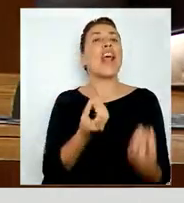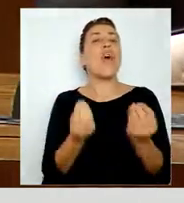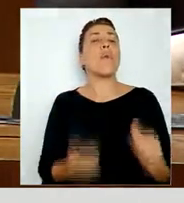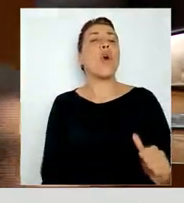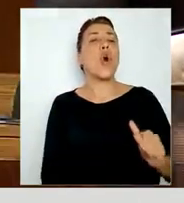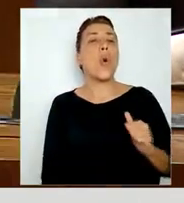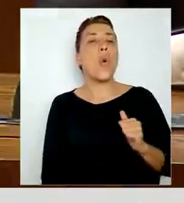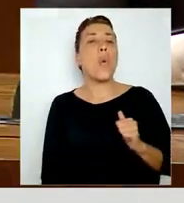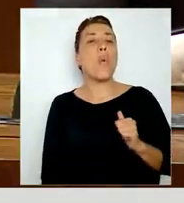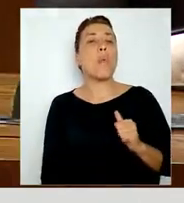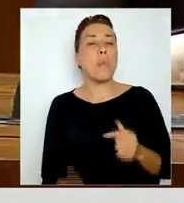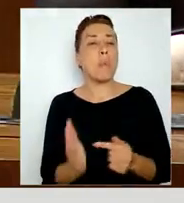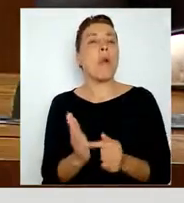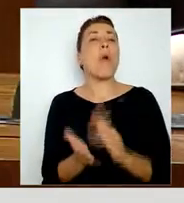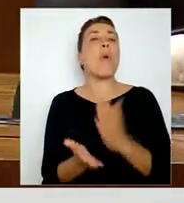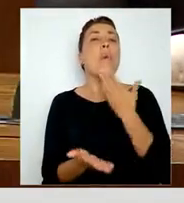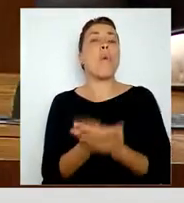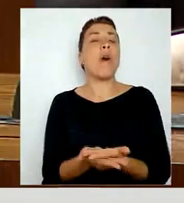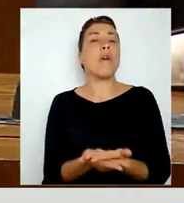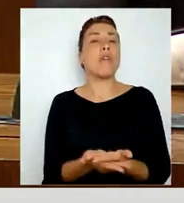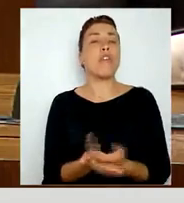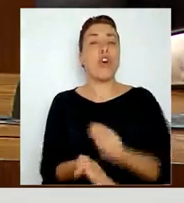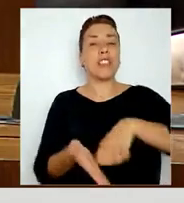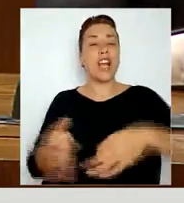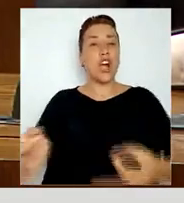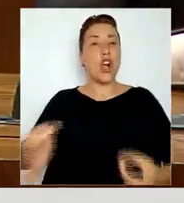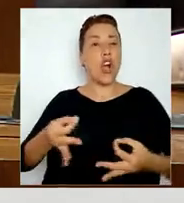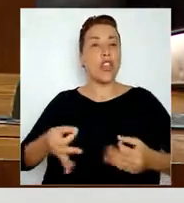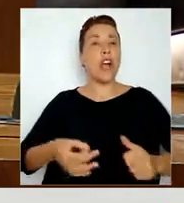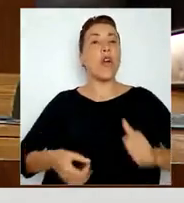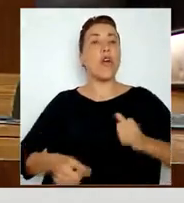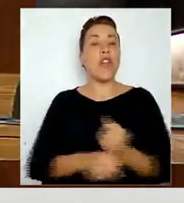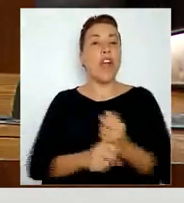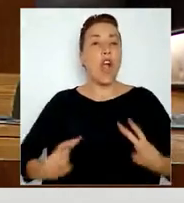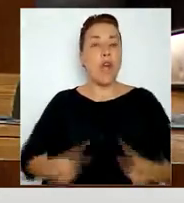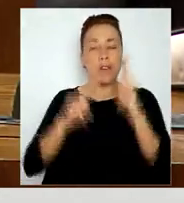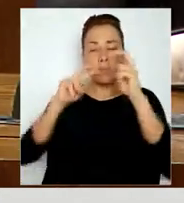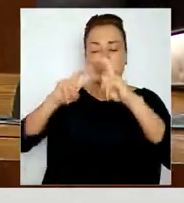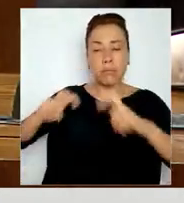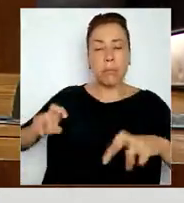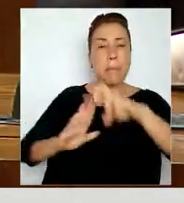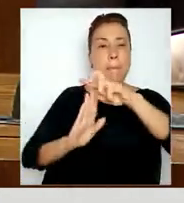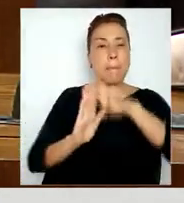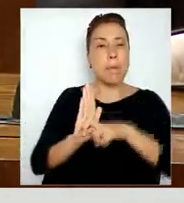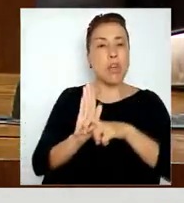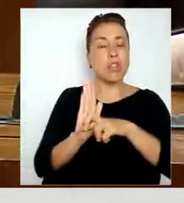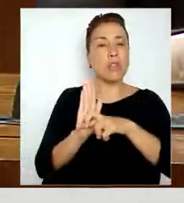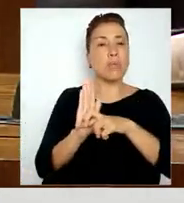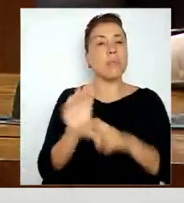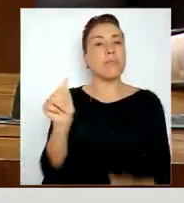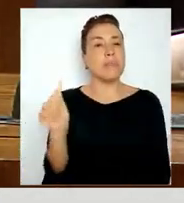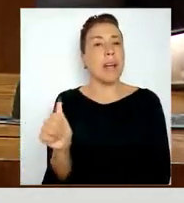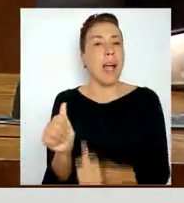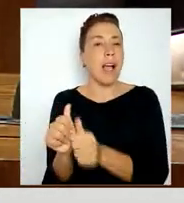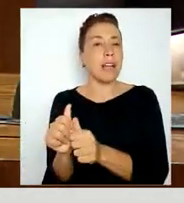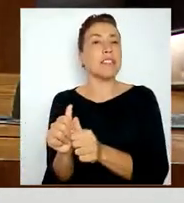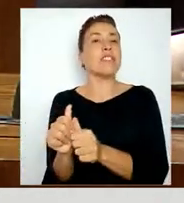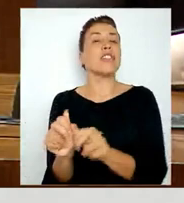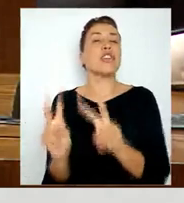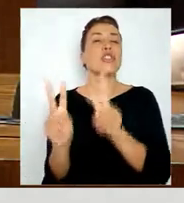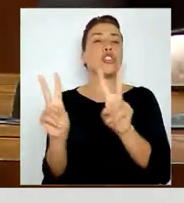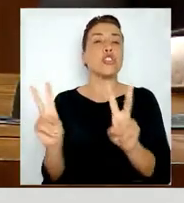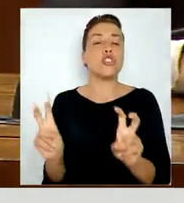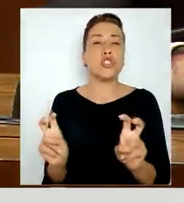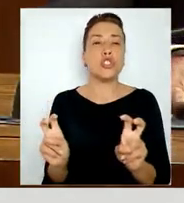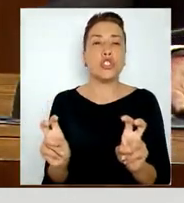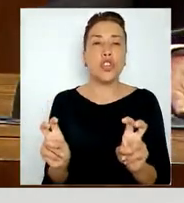a las los contratos de ejecución de obra y a los estudios y a los proyectos y asesoría relacionados con concesión de